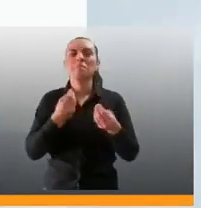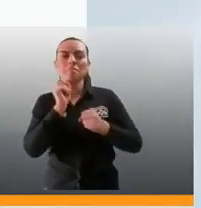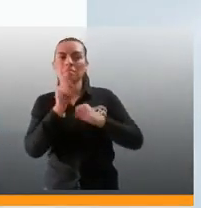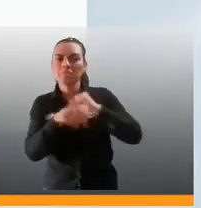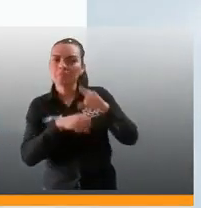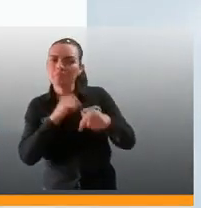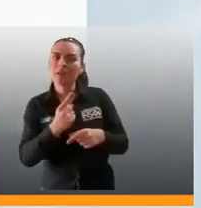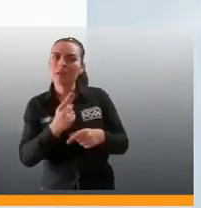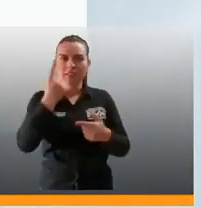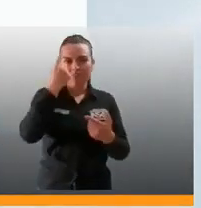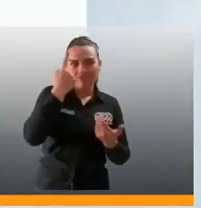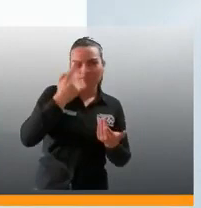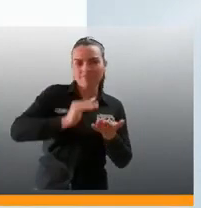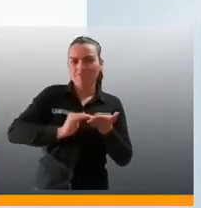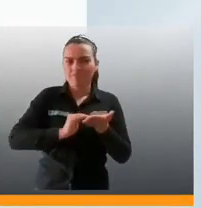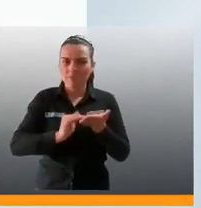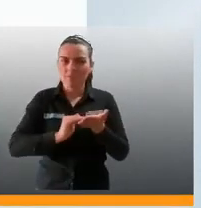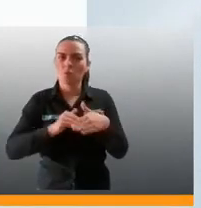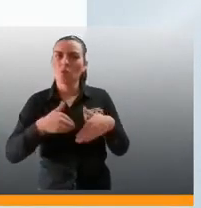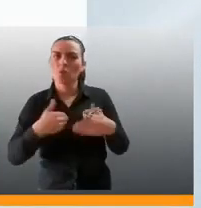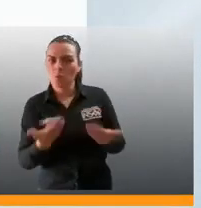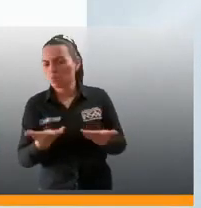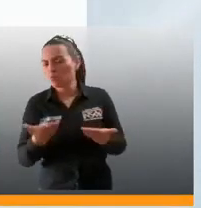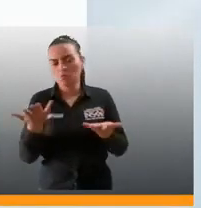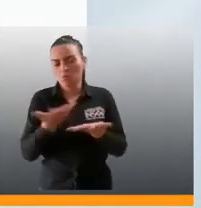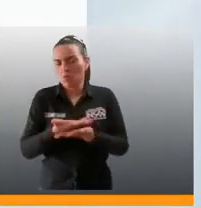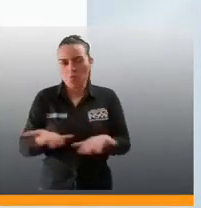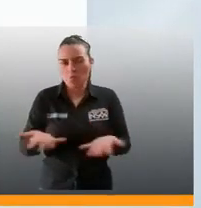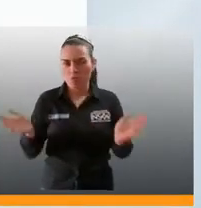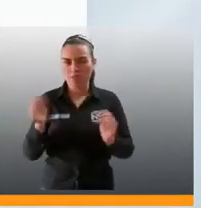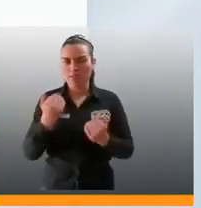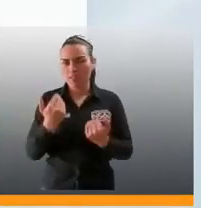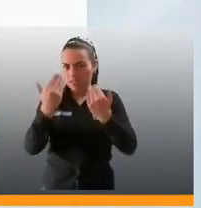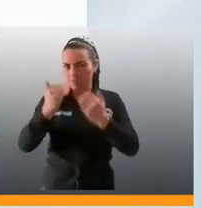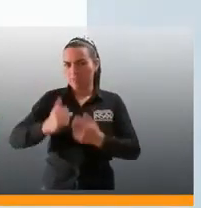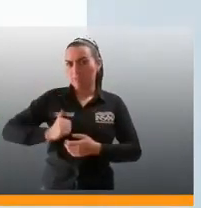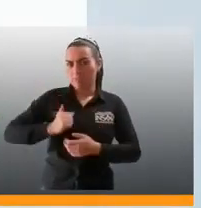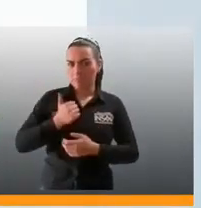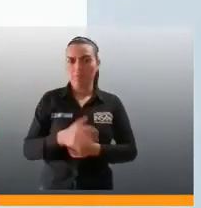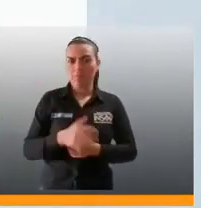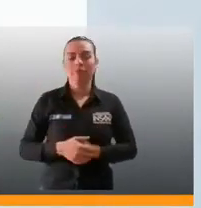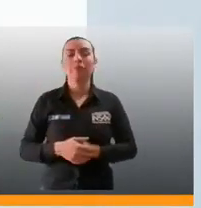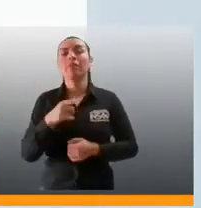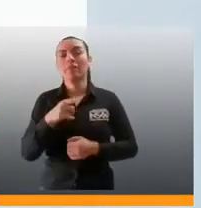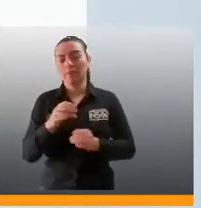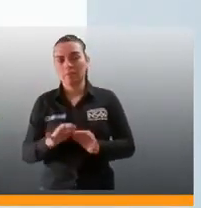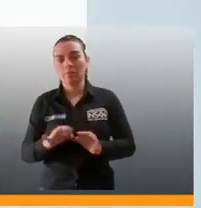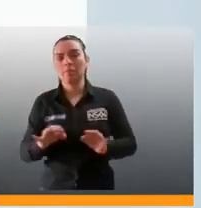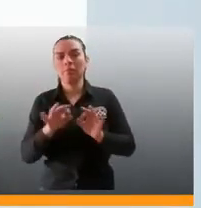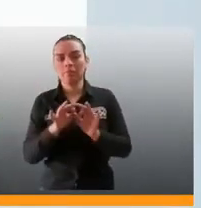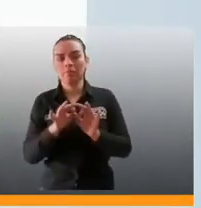para resolver y demás. Y allí también es importante utilizar